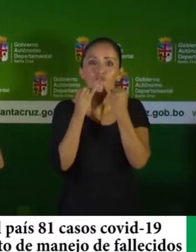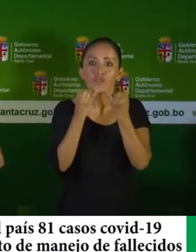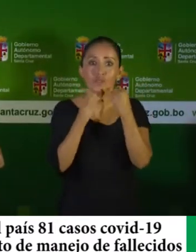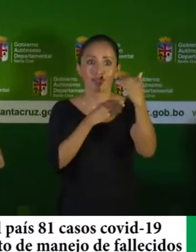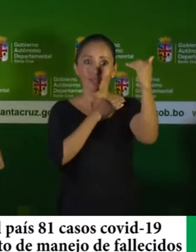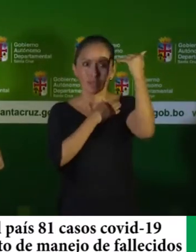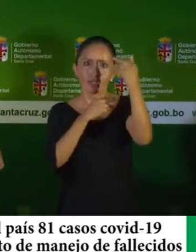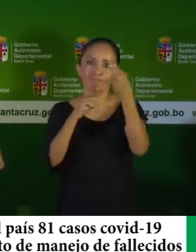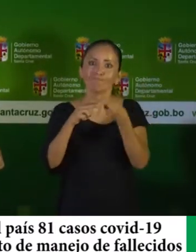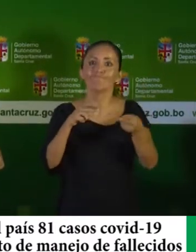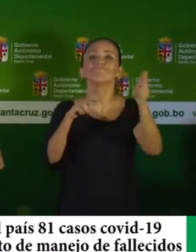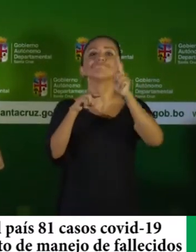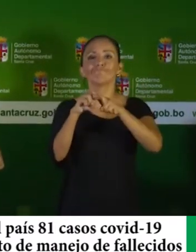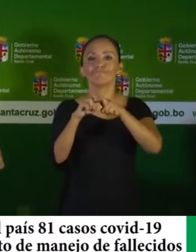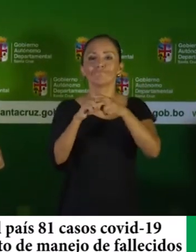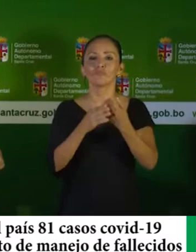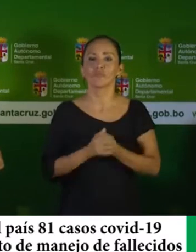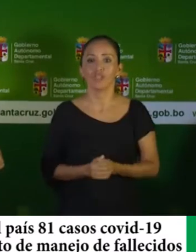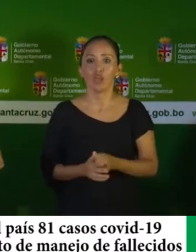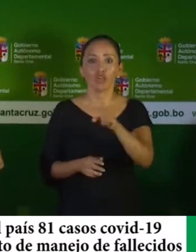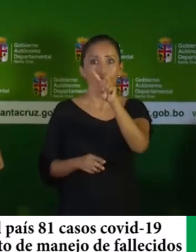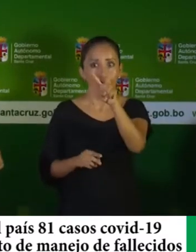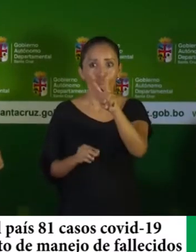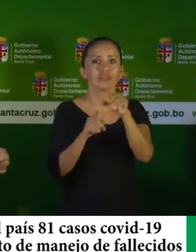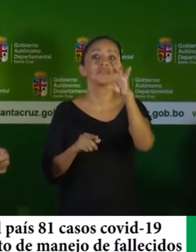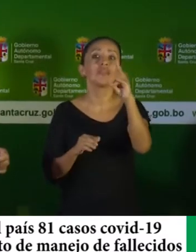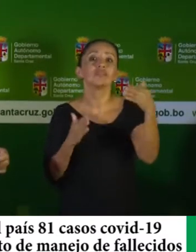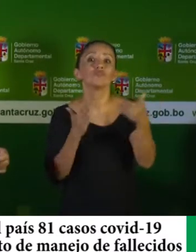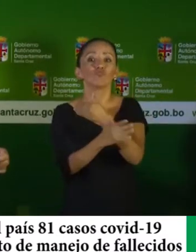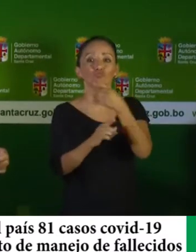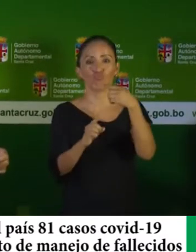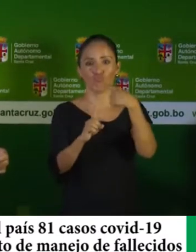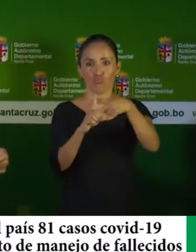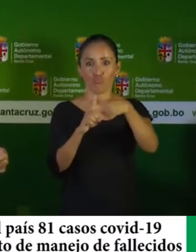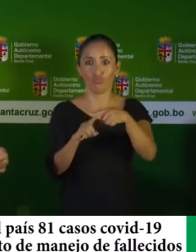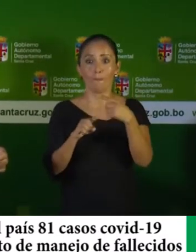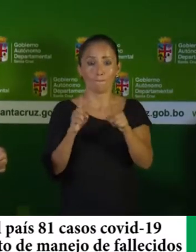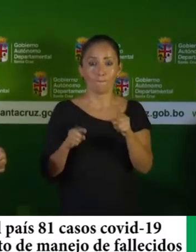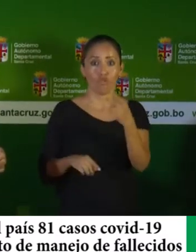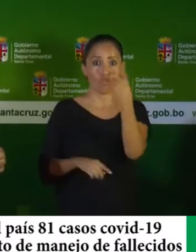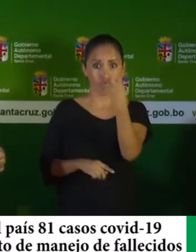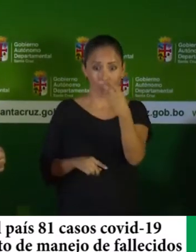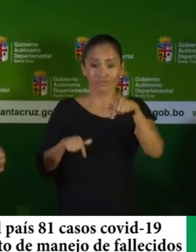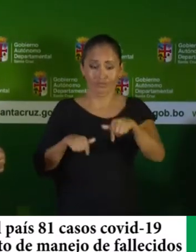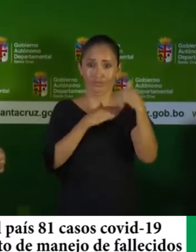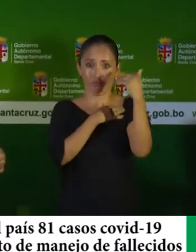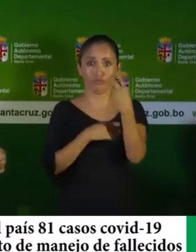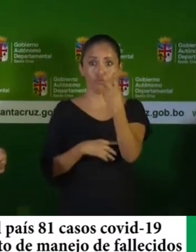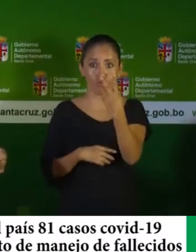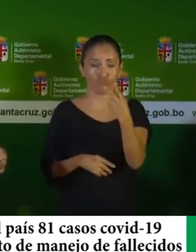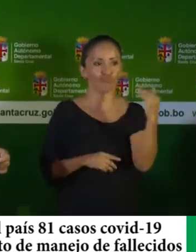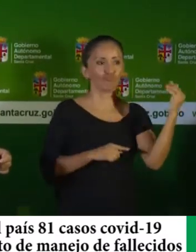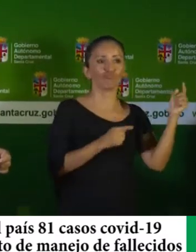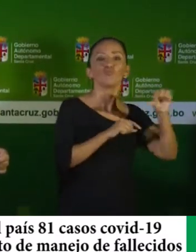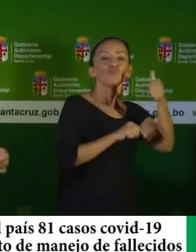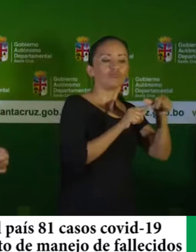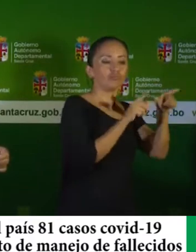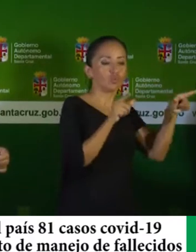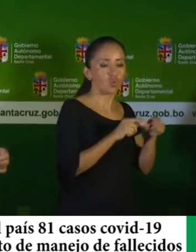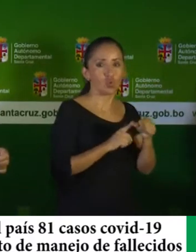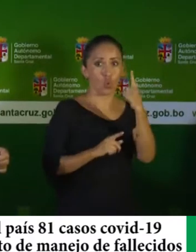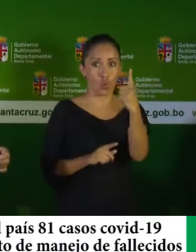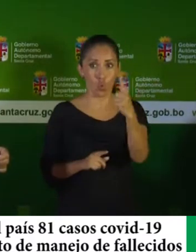Santa Cruz ha subido dos casos nuevos. Estos dos casos son importados. Uno es